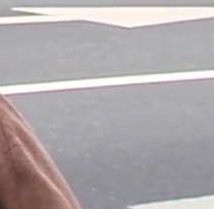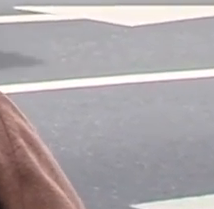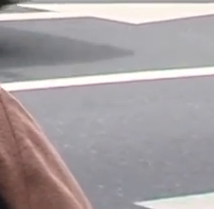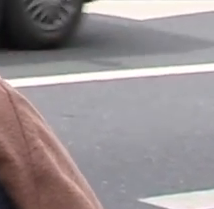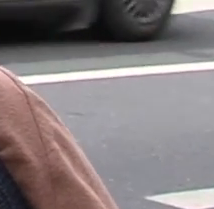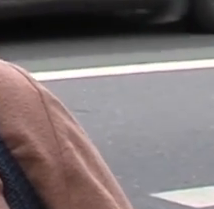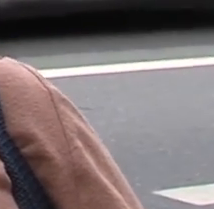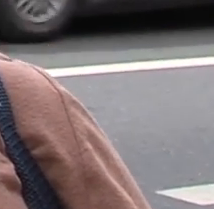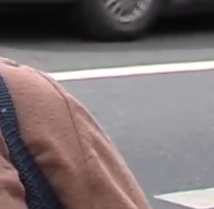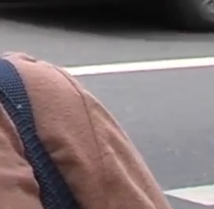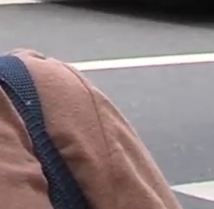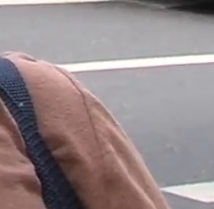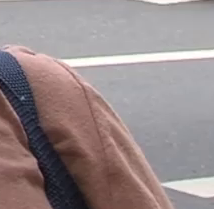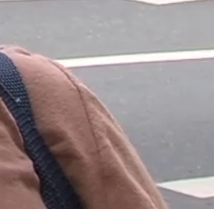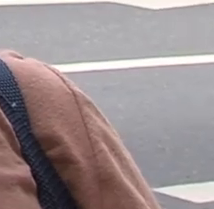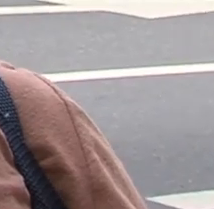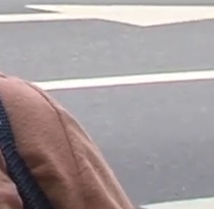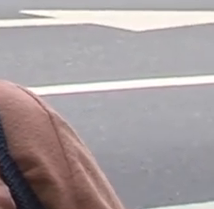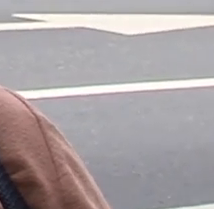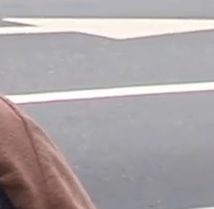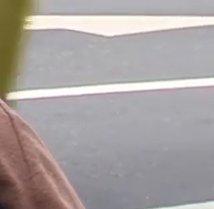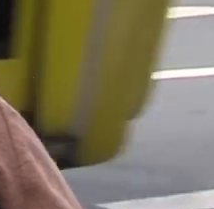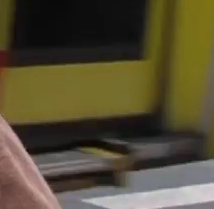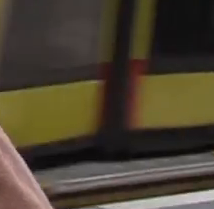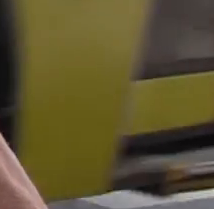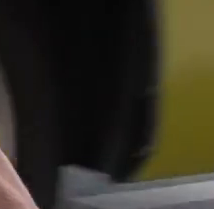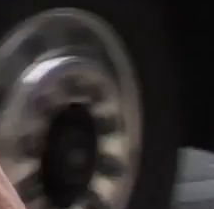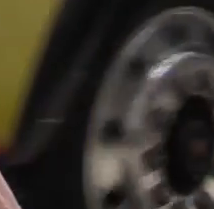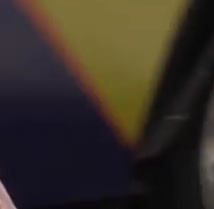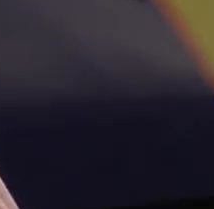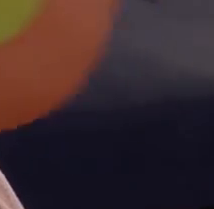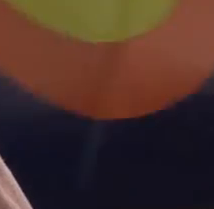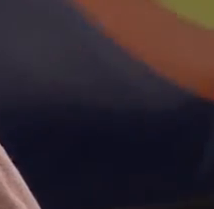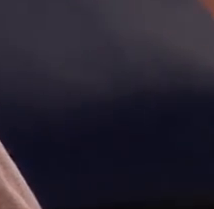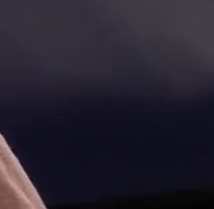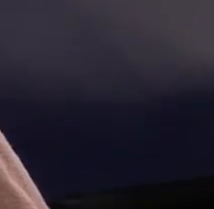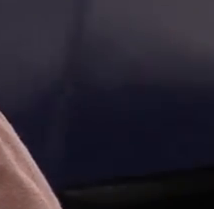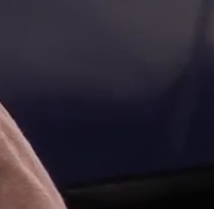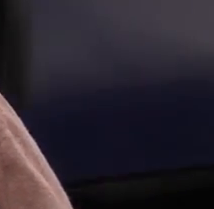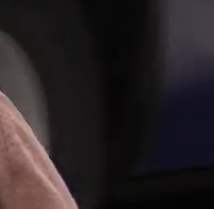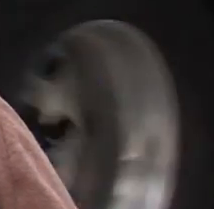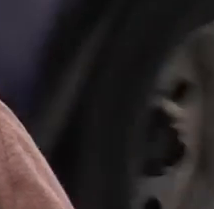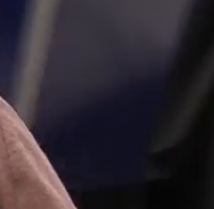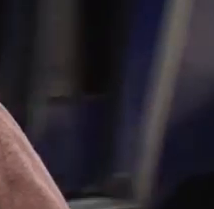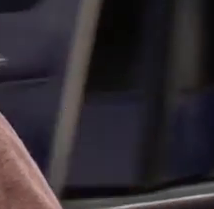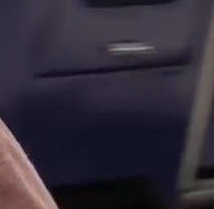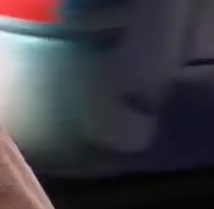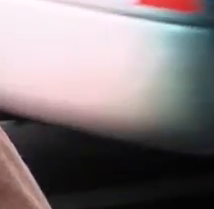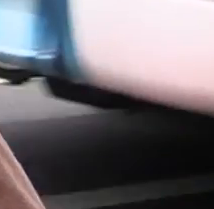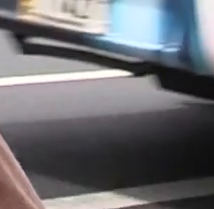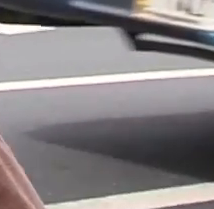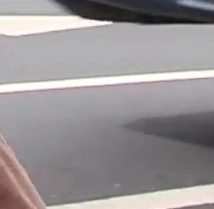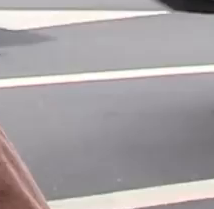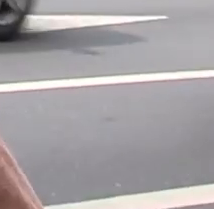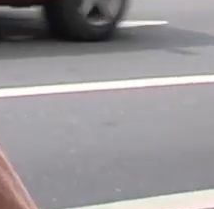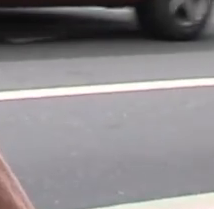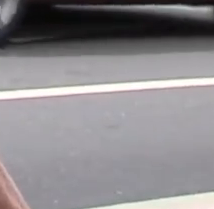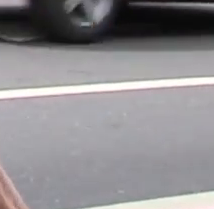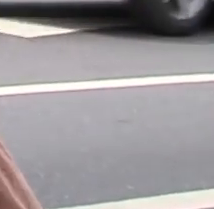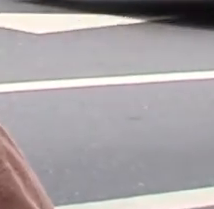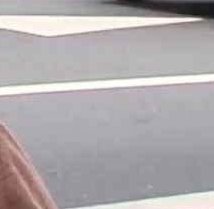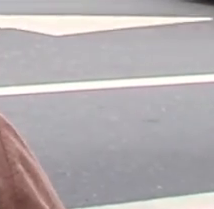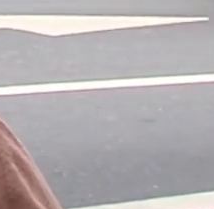den y que la pareja tome en consideración aun cómo era eso o respetando que lo que quiere la mujer